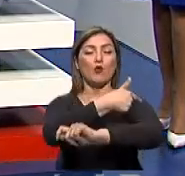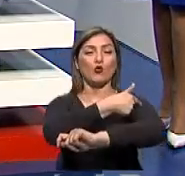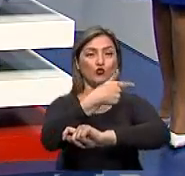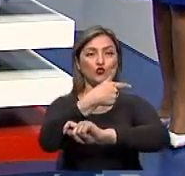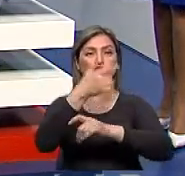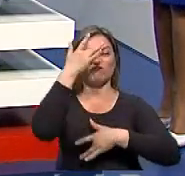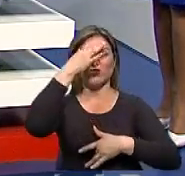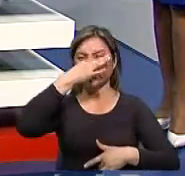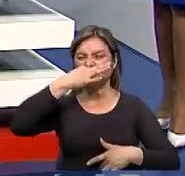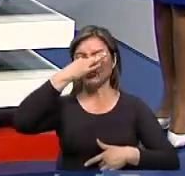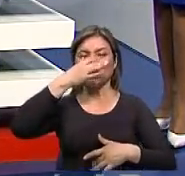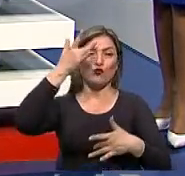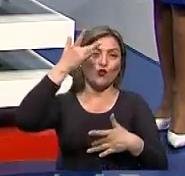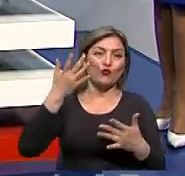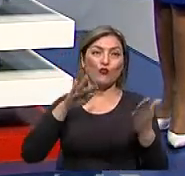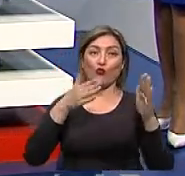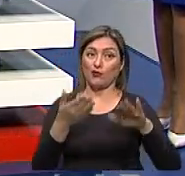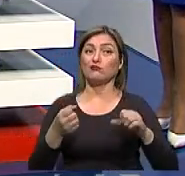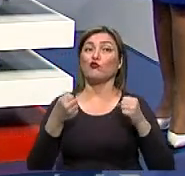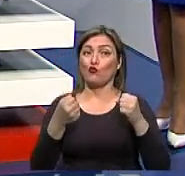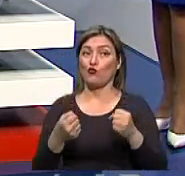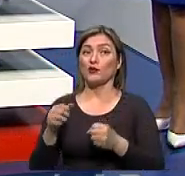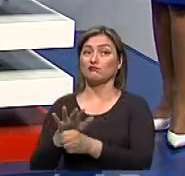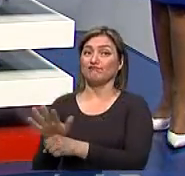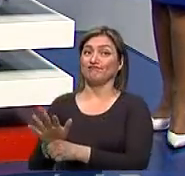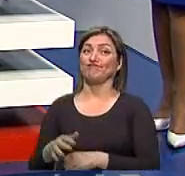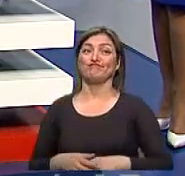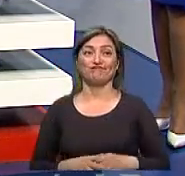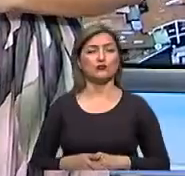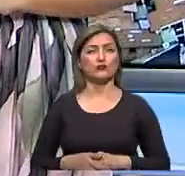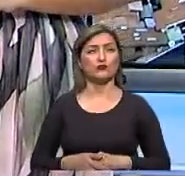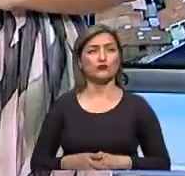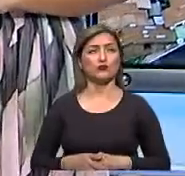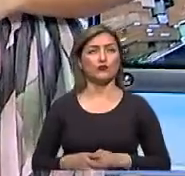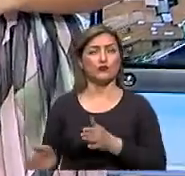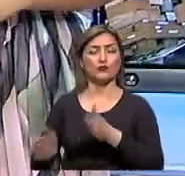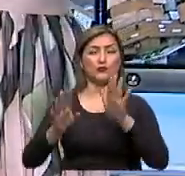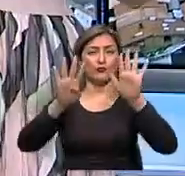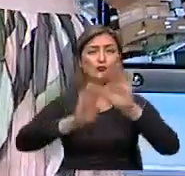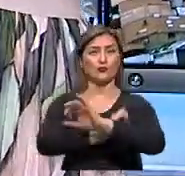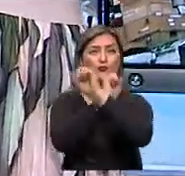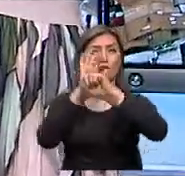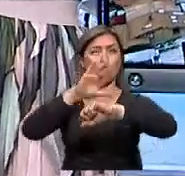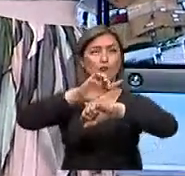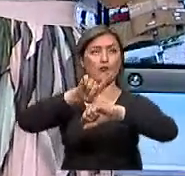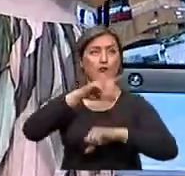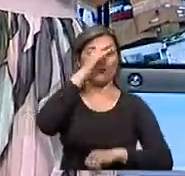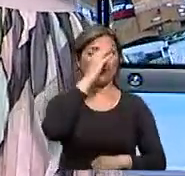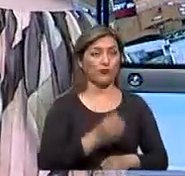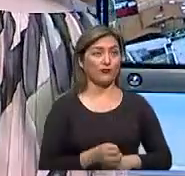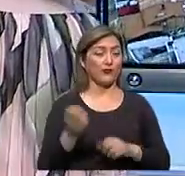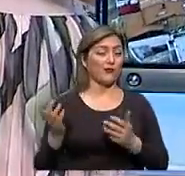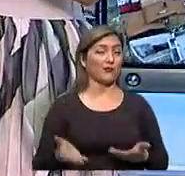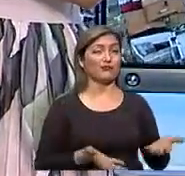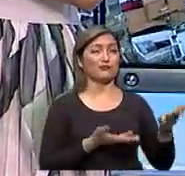contra la influenza, una enfermedad que puede ser muchísimo más mortal incluso que el COVID-19. 9:05. Buenos días,